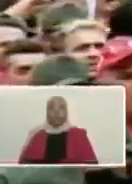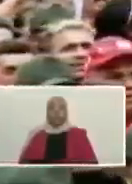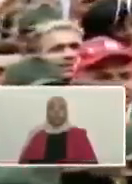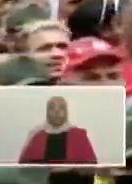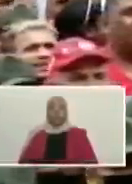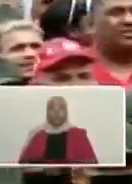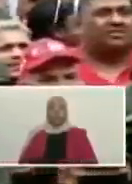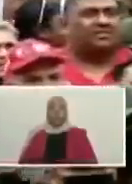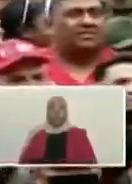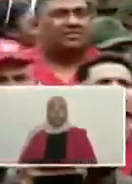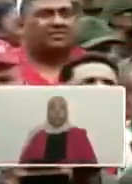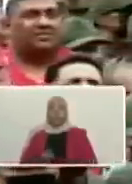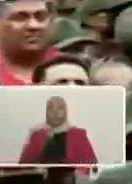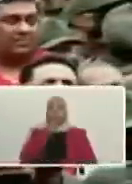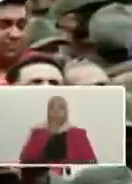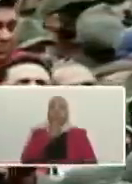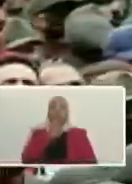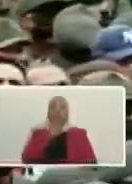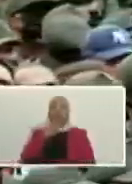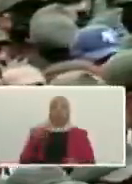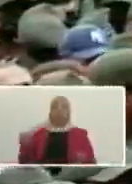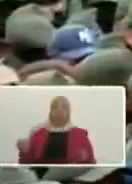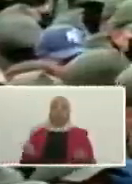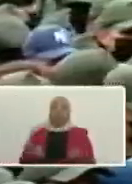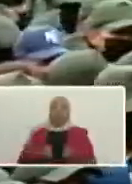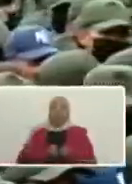¡Qué esperanza más hermosa!